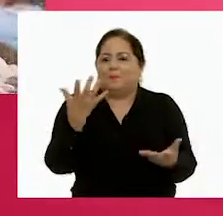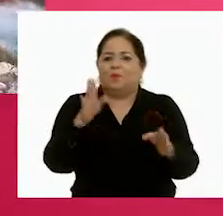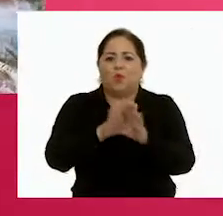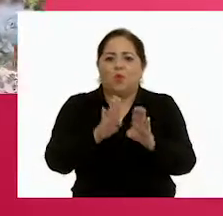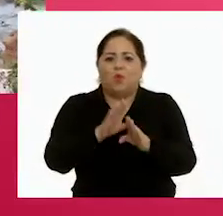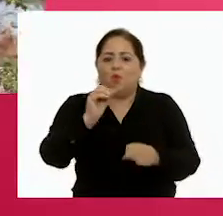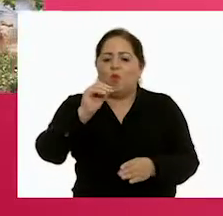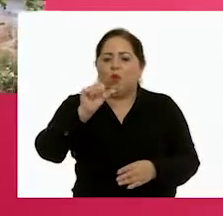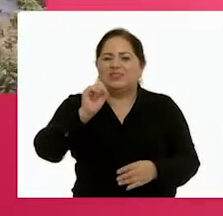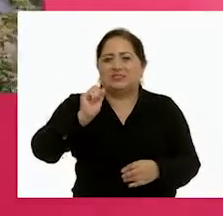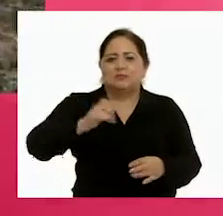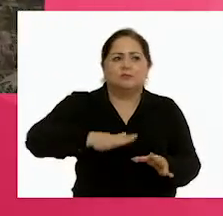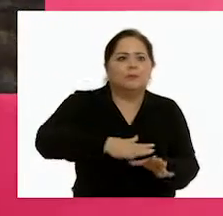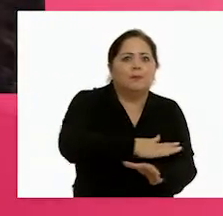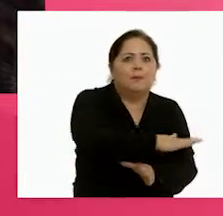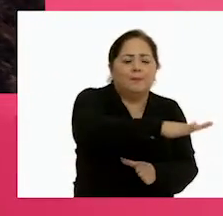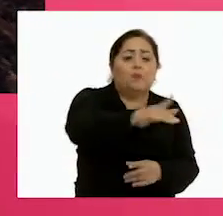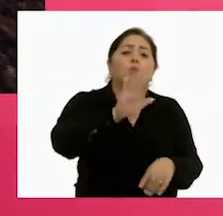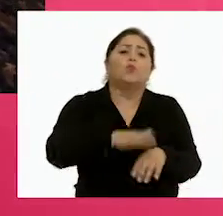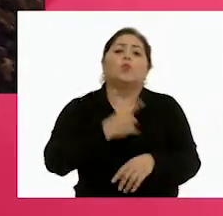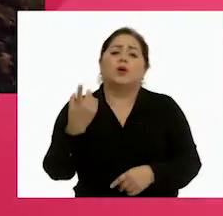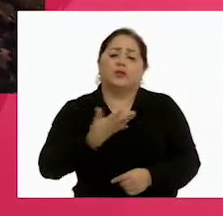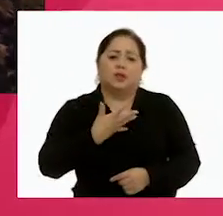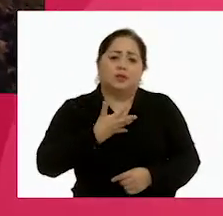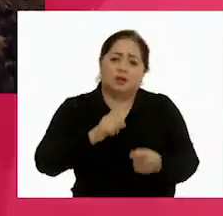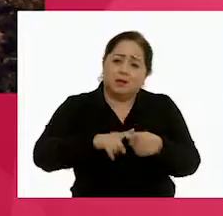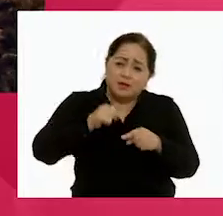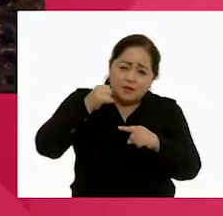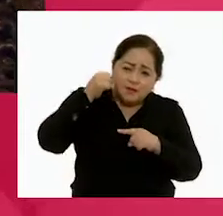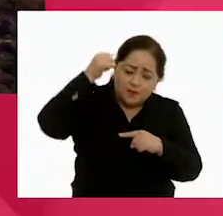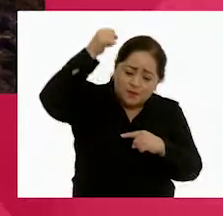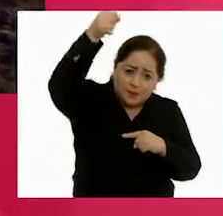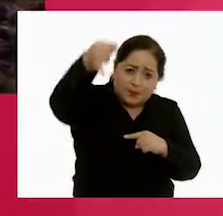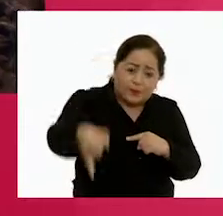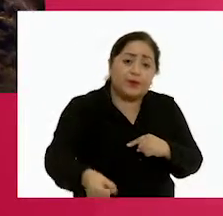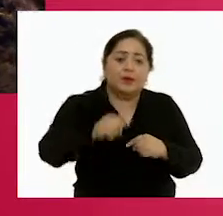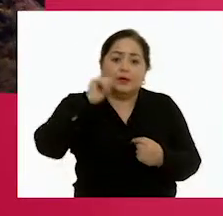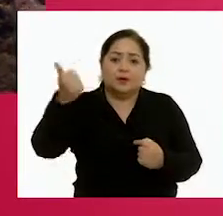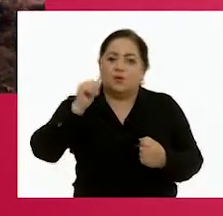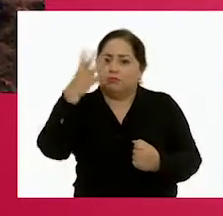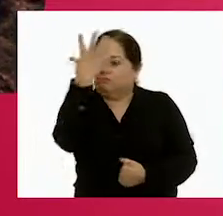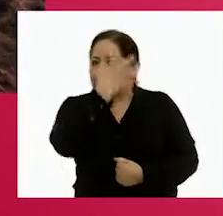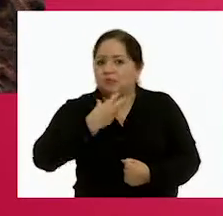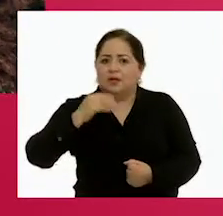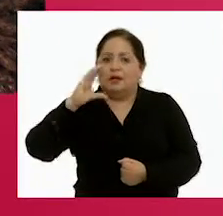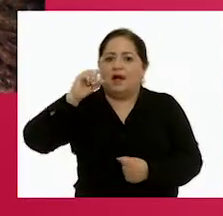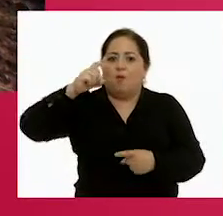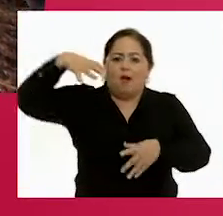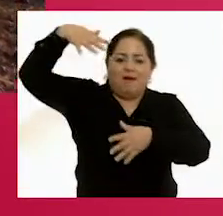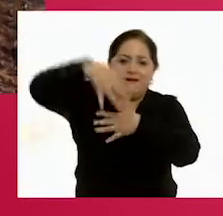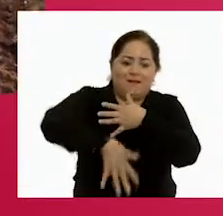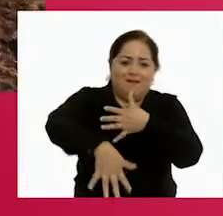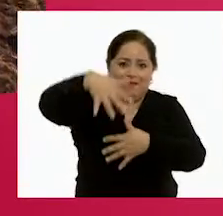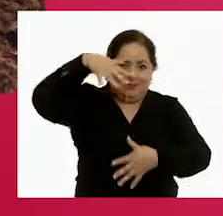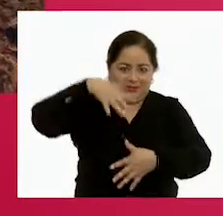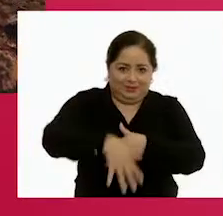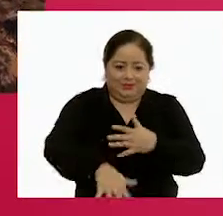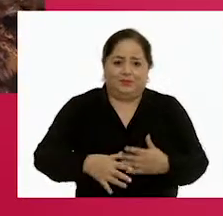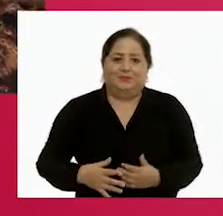un oasis en el desierto, pues se encuentran al fondo de una barranca y al pie de una maravillosa cascada.